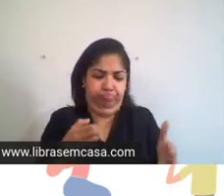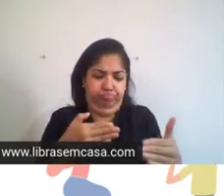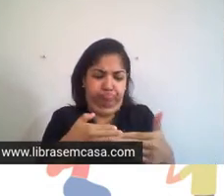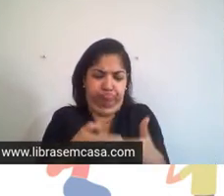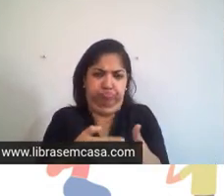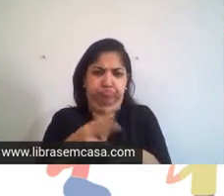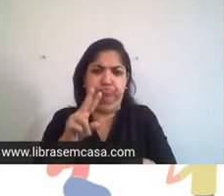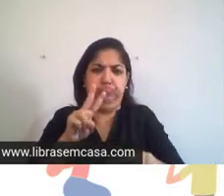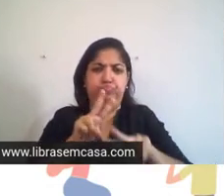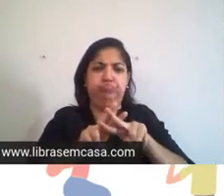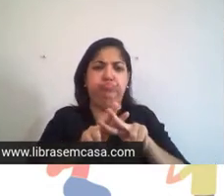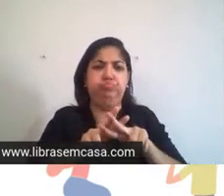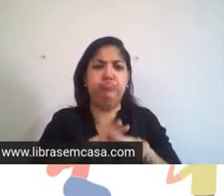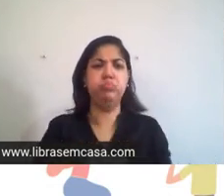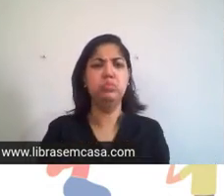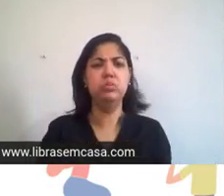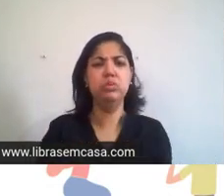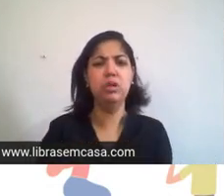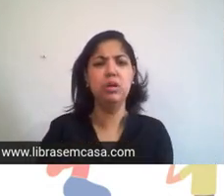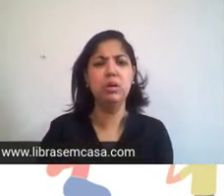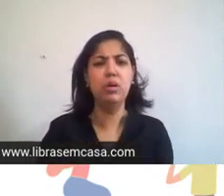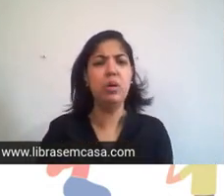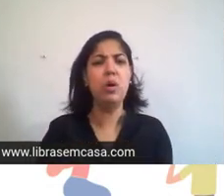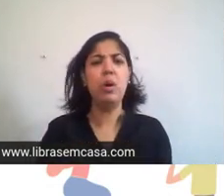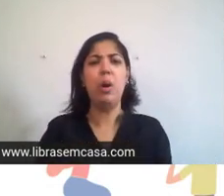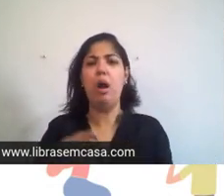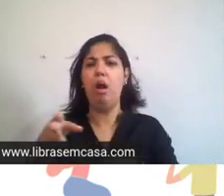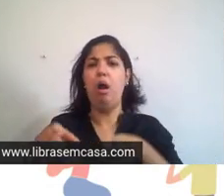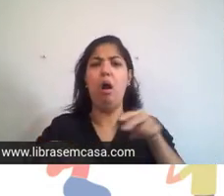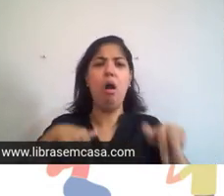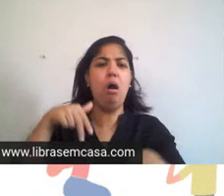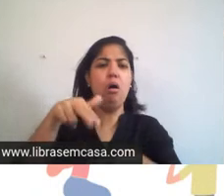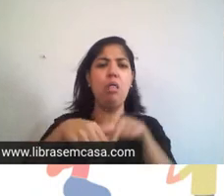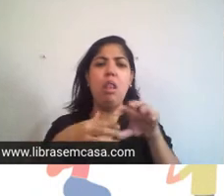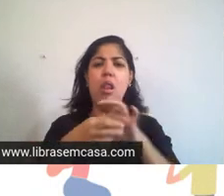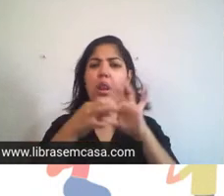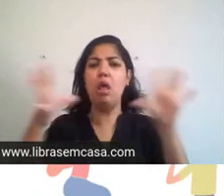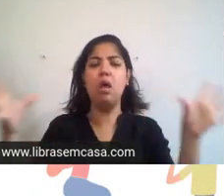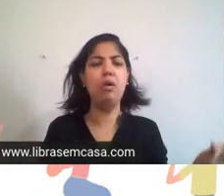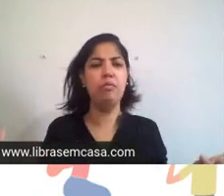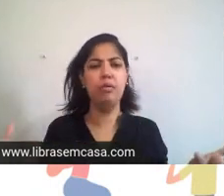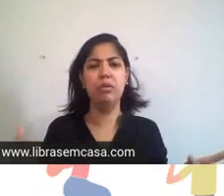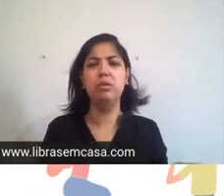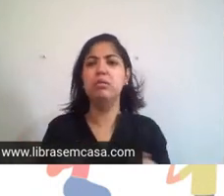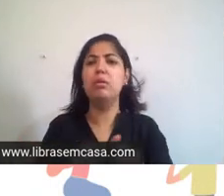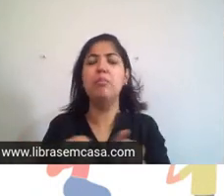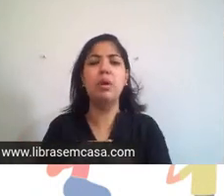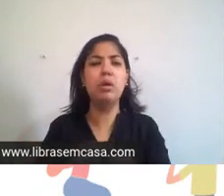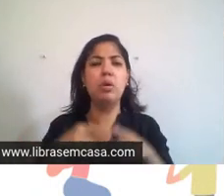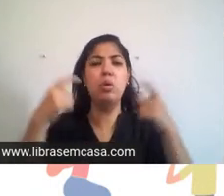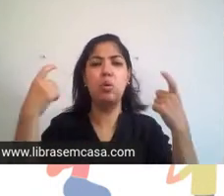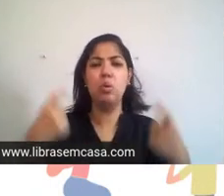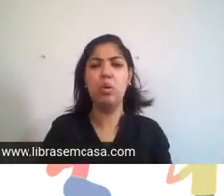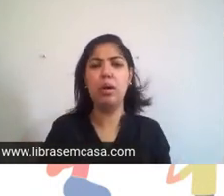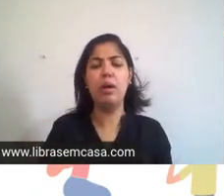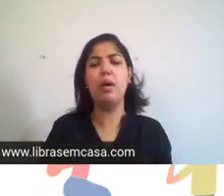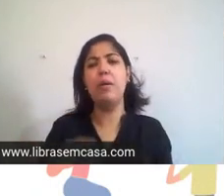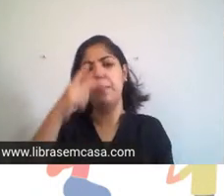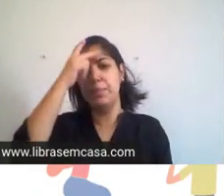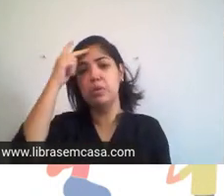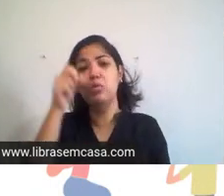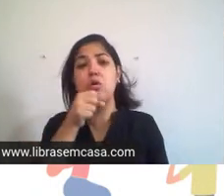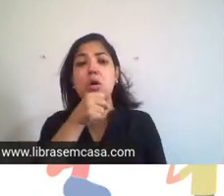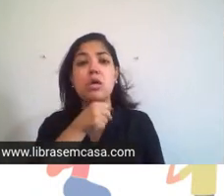espacios de encierro donde nadie podía llegar, como los lugares donde terminan los ancianos